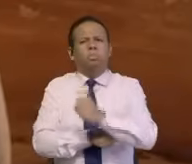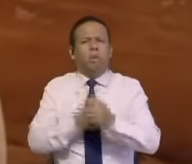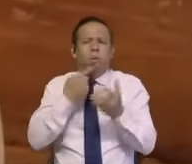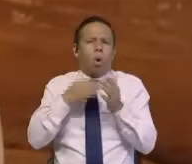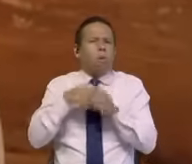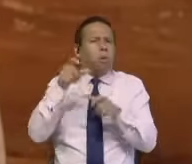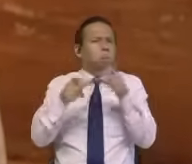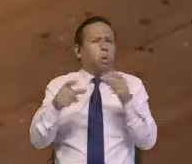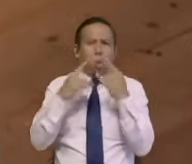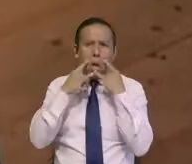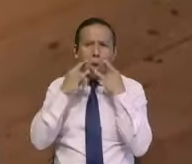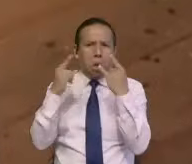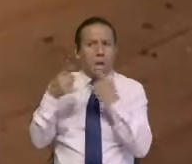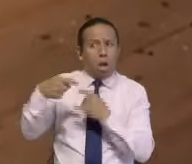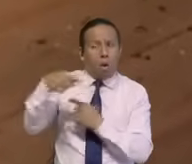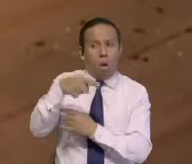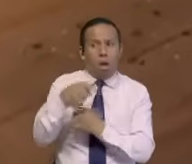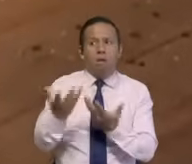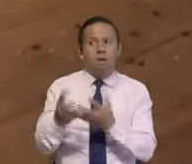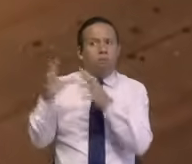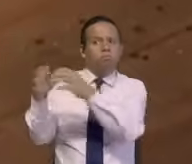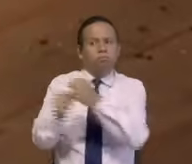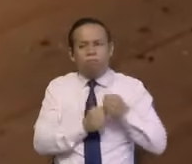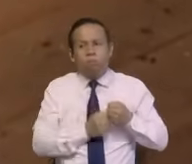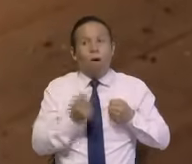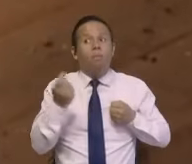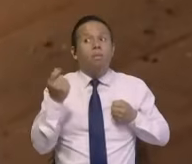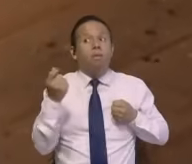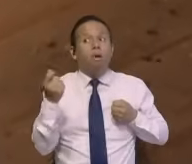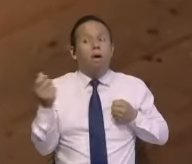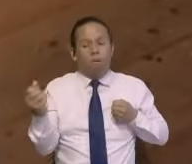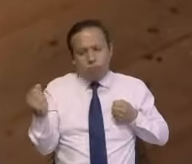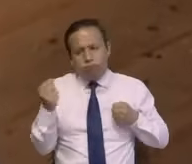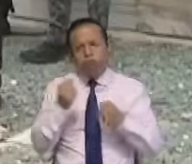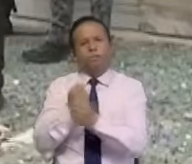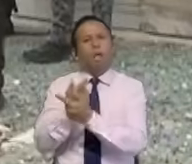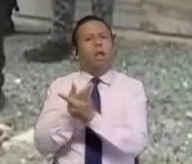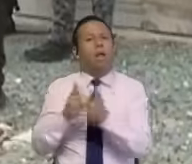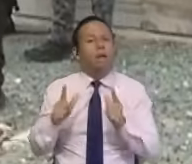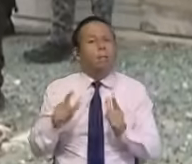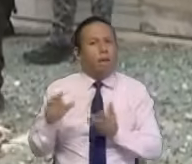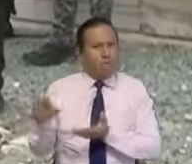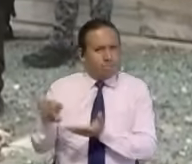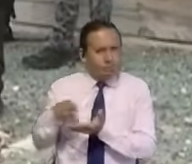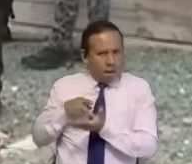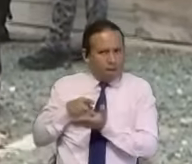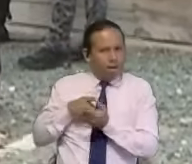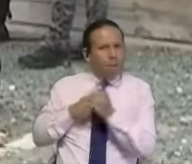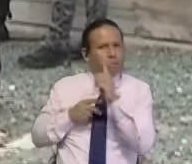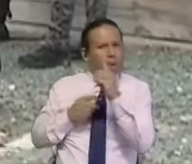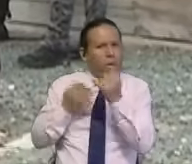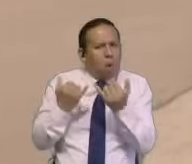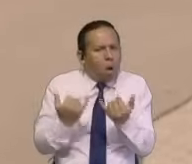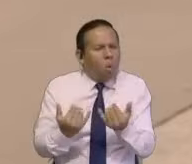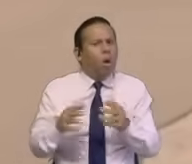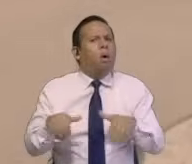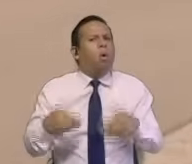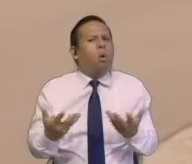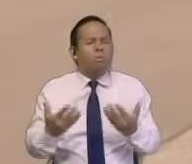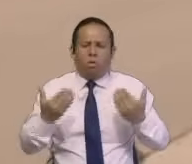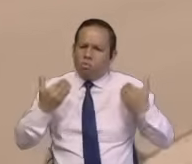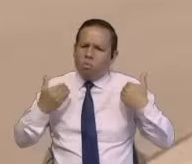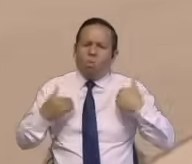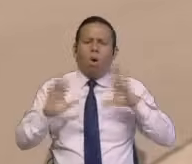media alta, a quienes les exigían grandes cantidades de dinero. Sin embargo, en la actualidad van por otro